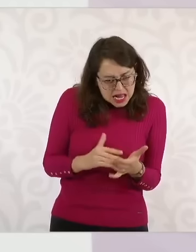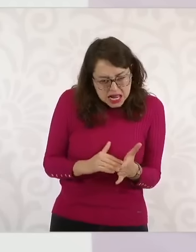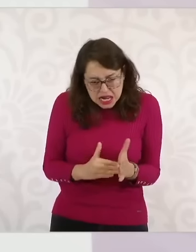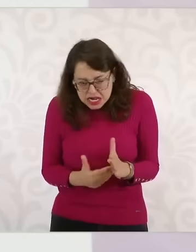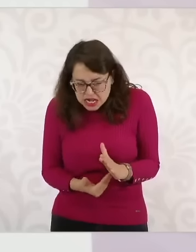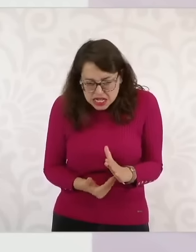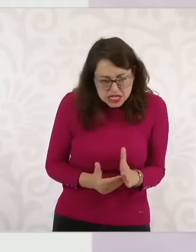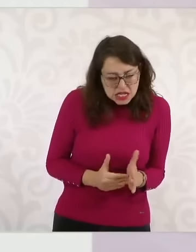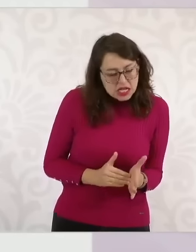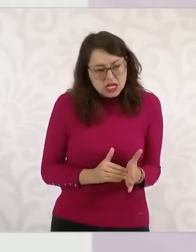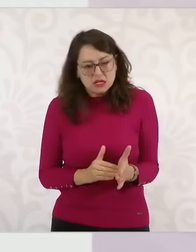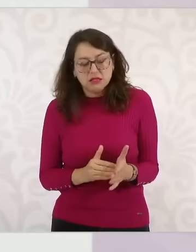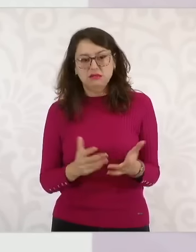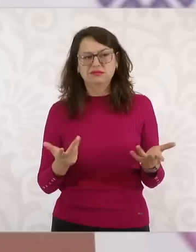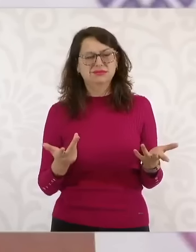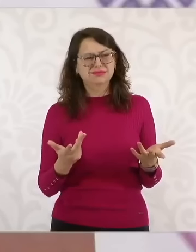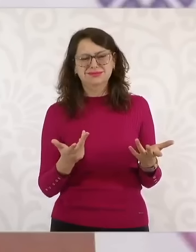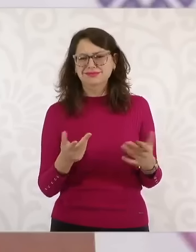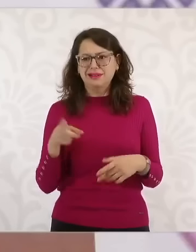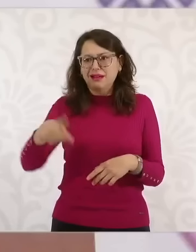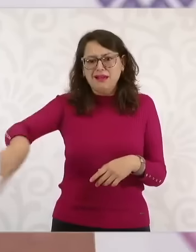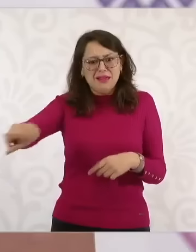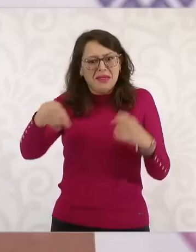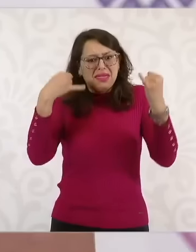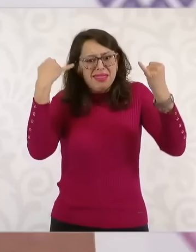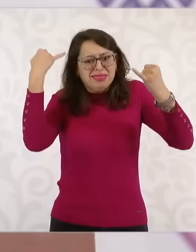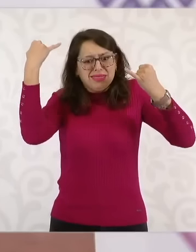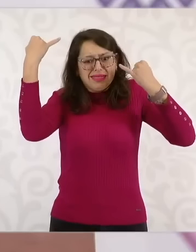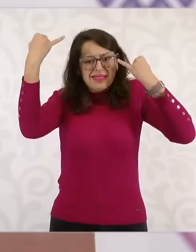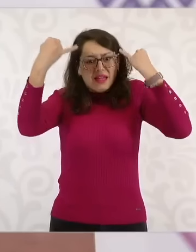Bueno, pero lo repiten. Hoy lo vi otra vez en no sé cuántas columnas.